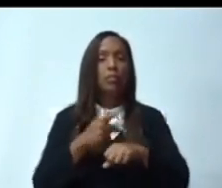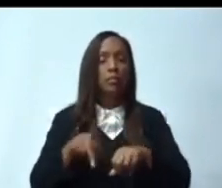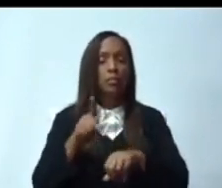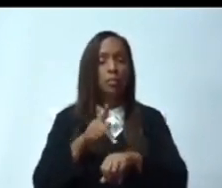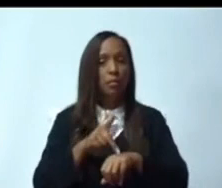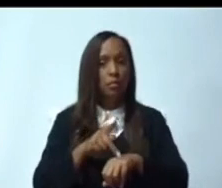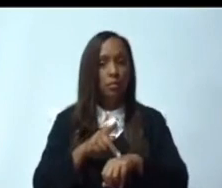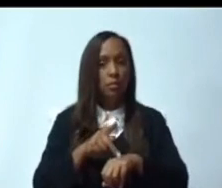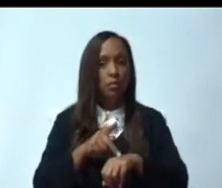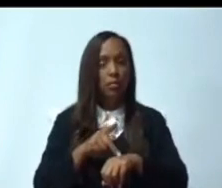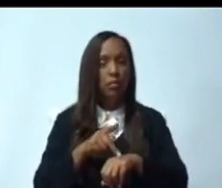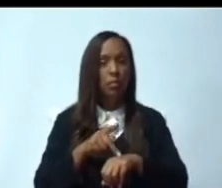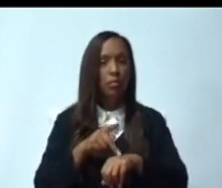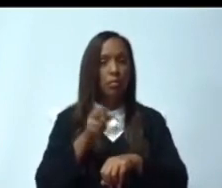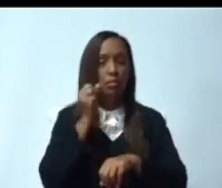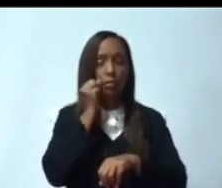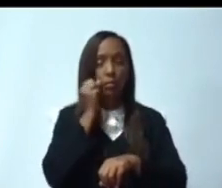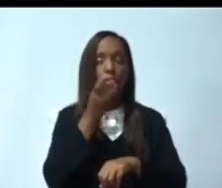tuvo a bien